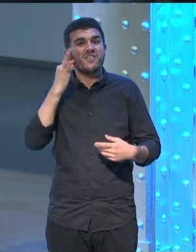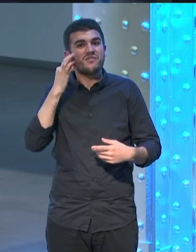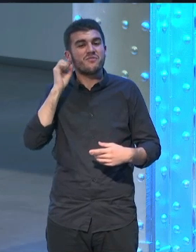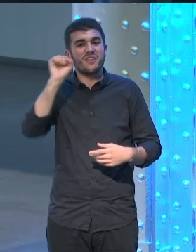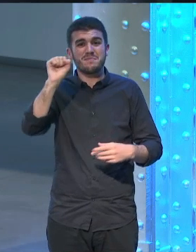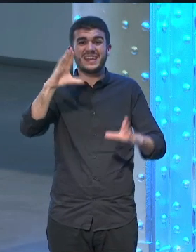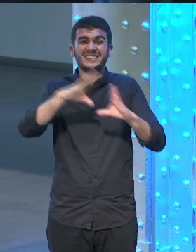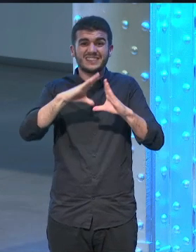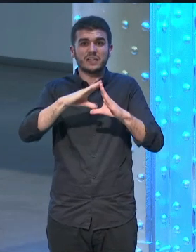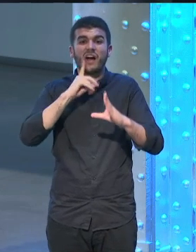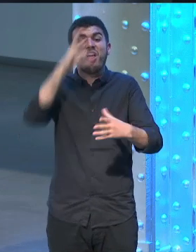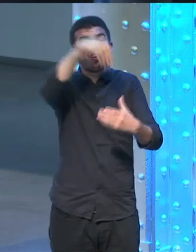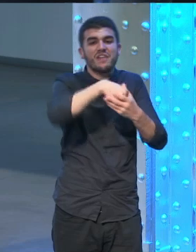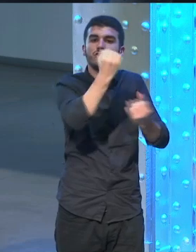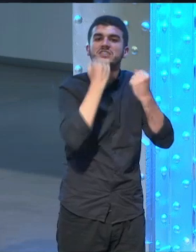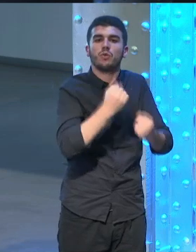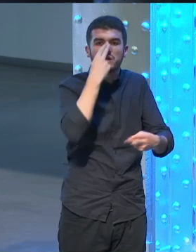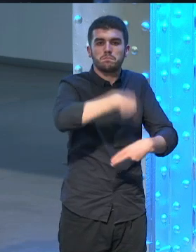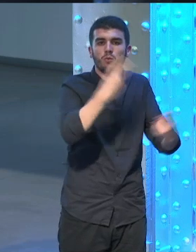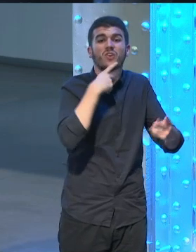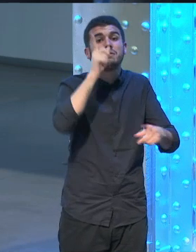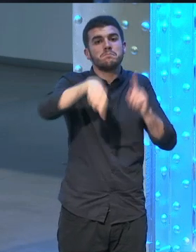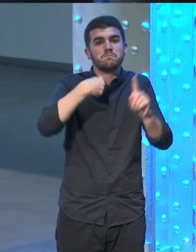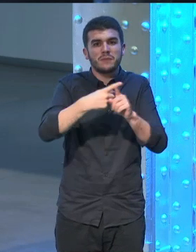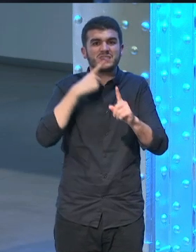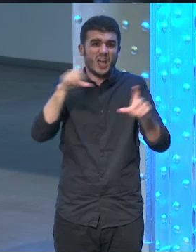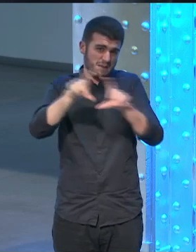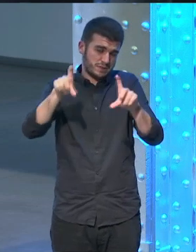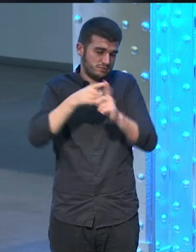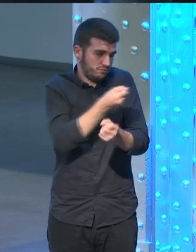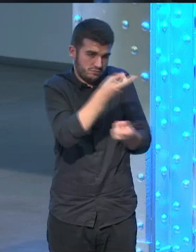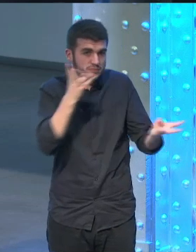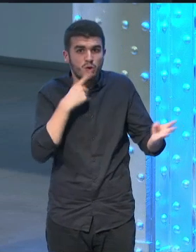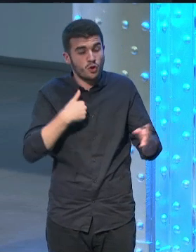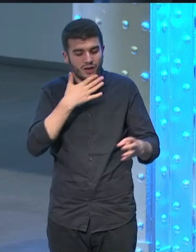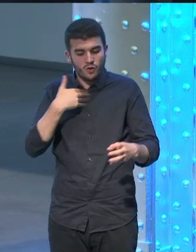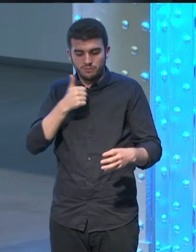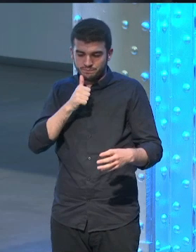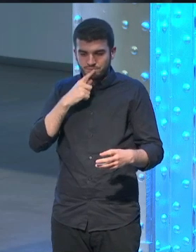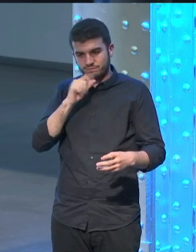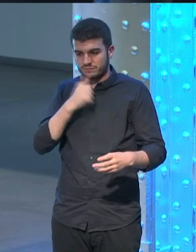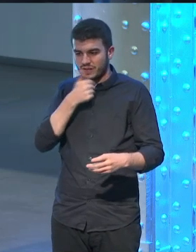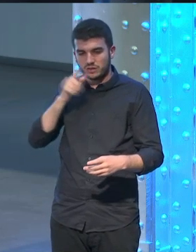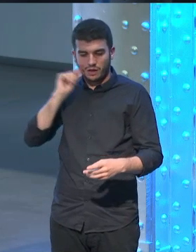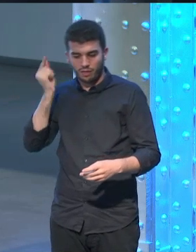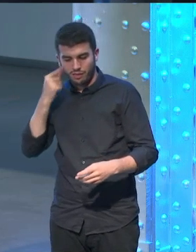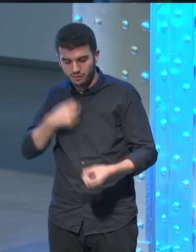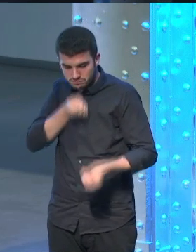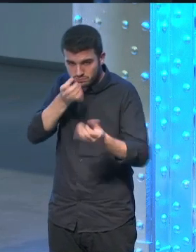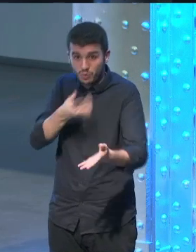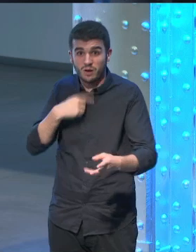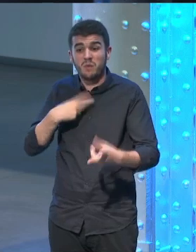en las instituciones públicas y en las corporaciones. Os cuento un secreto a voces. Científicamente está demostrado también por